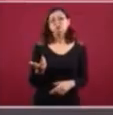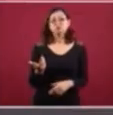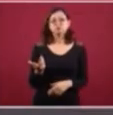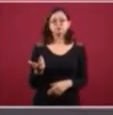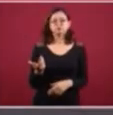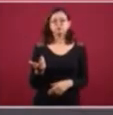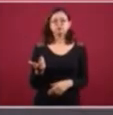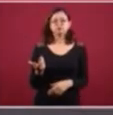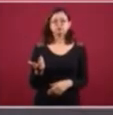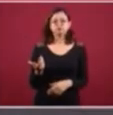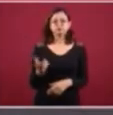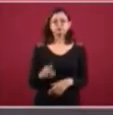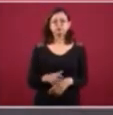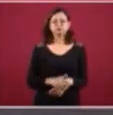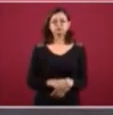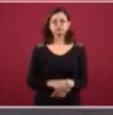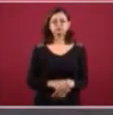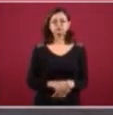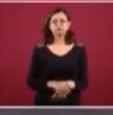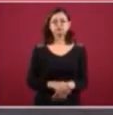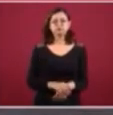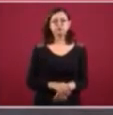se está